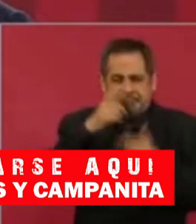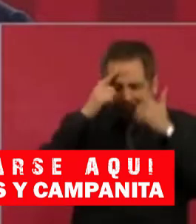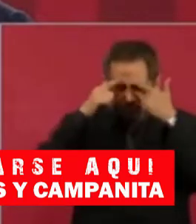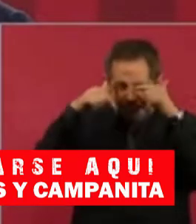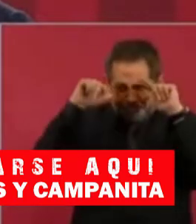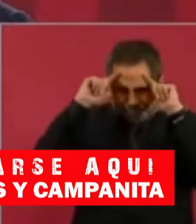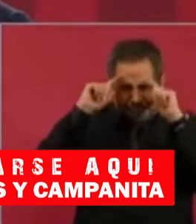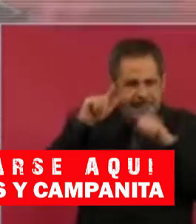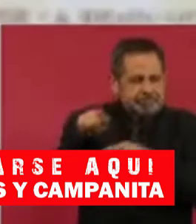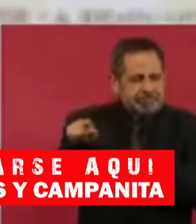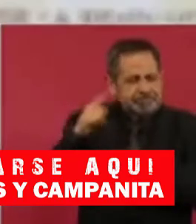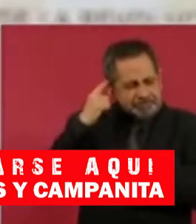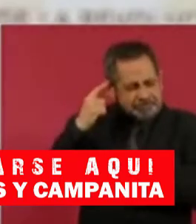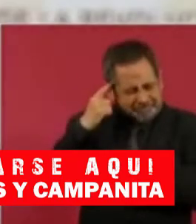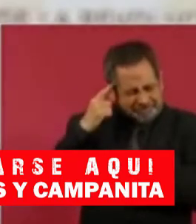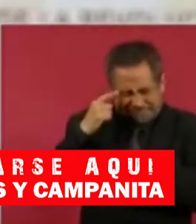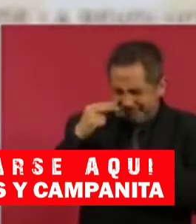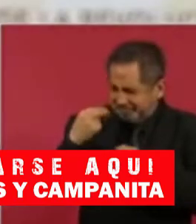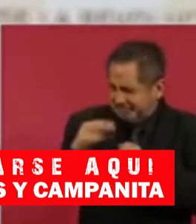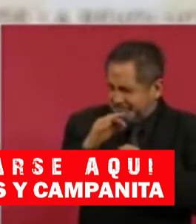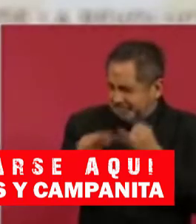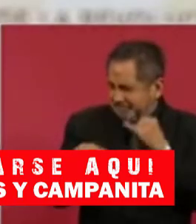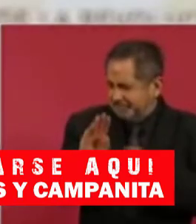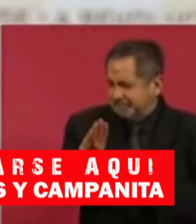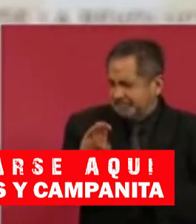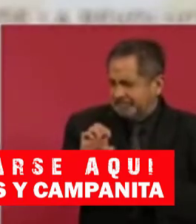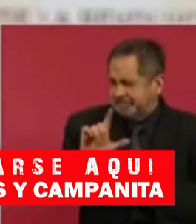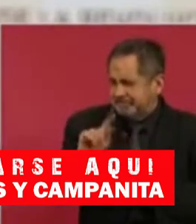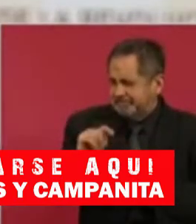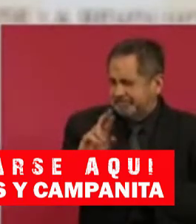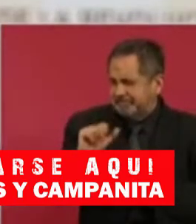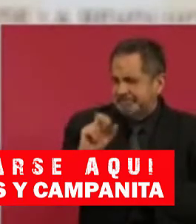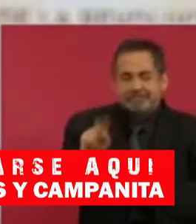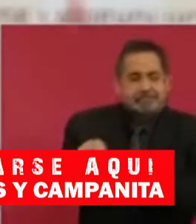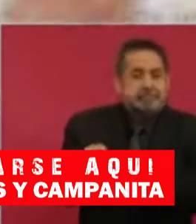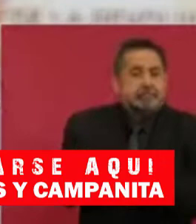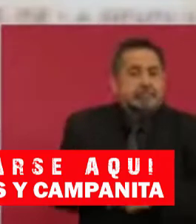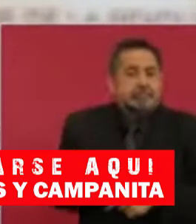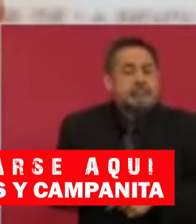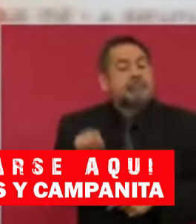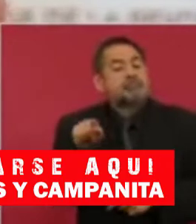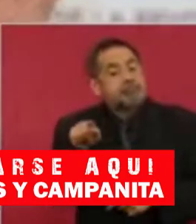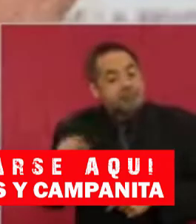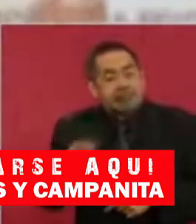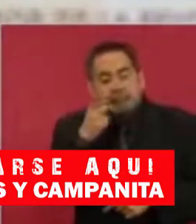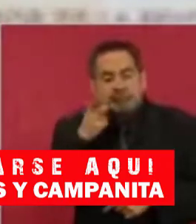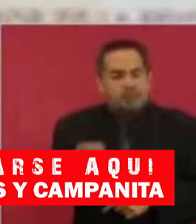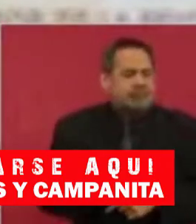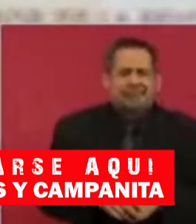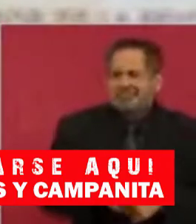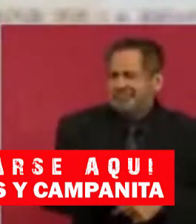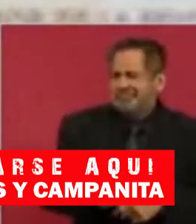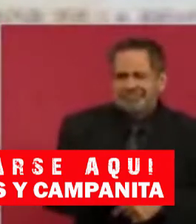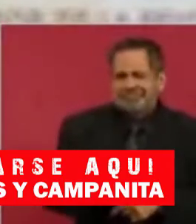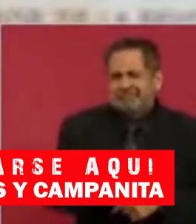creo que se apellida Beltrán, que fue el que dijo: aquí no hay